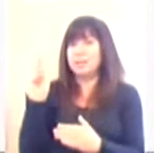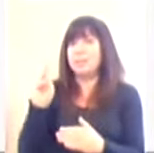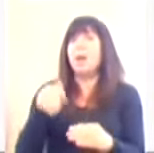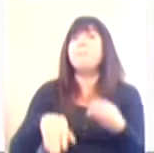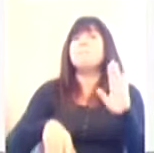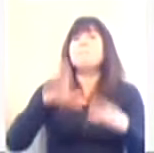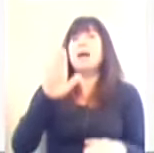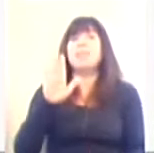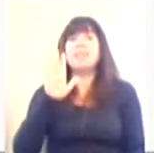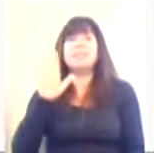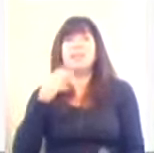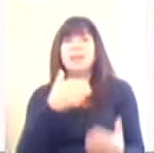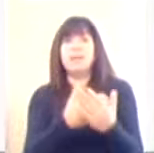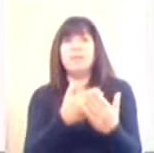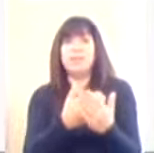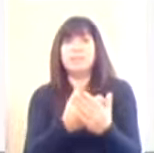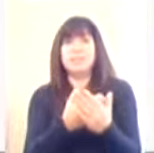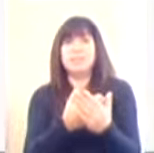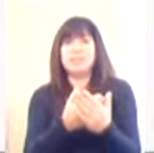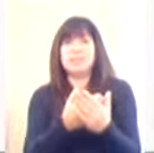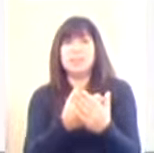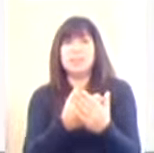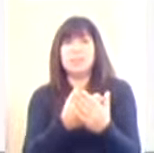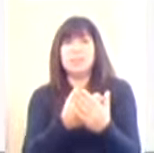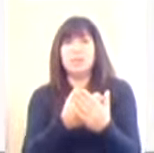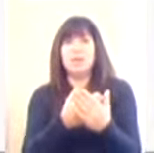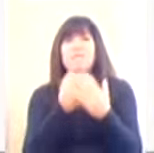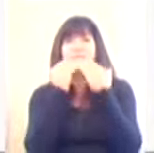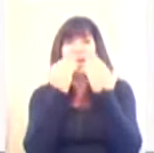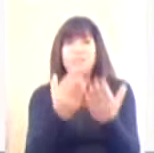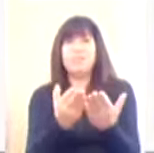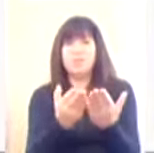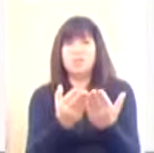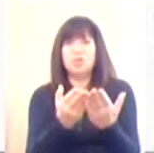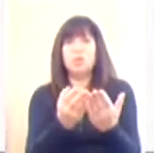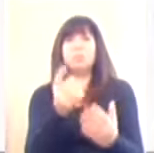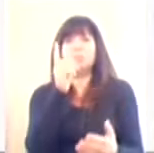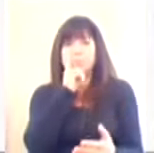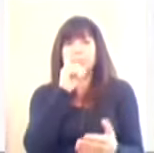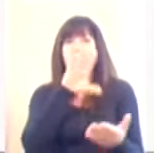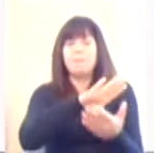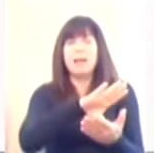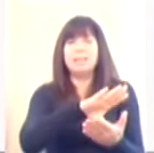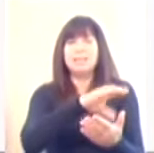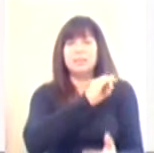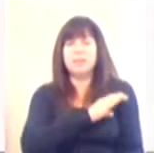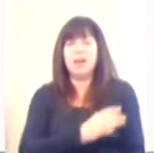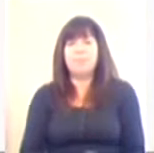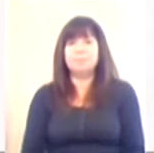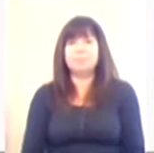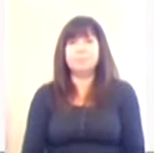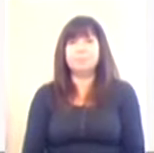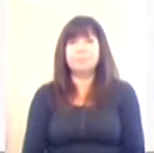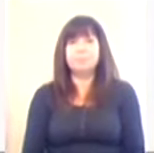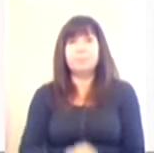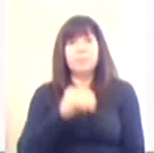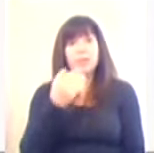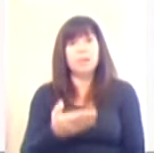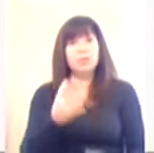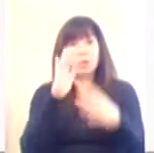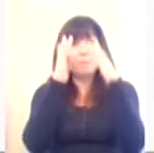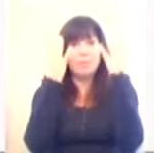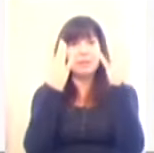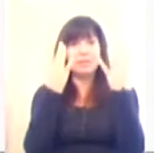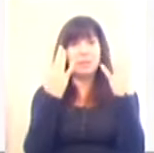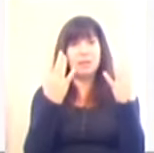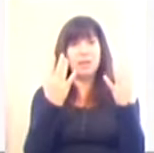una amplificación de más de 5 veces los beneficios que el país tendría. Y por lo tanto, esto impactaría